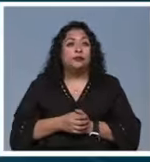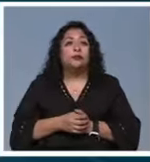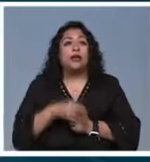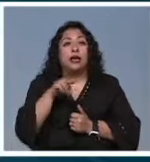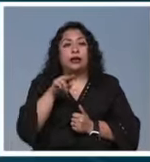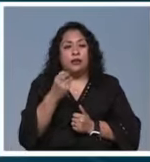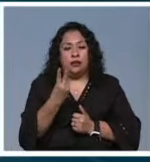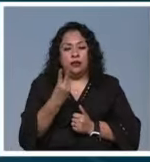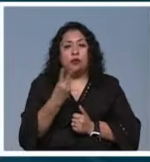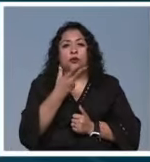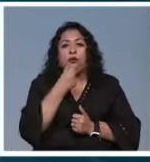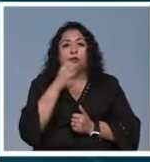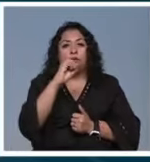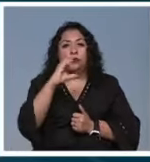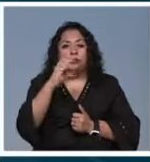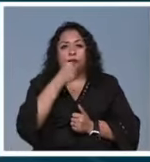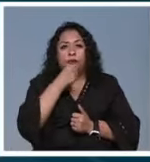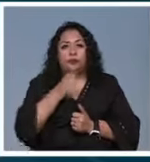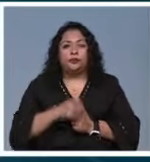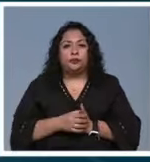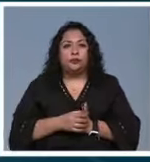Noticias 22, Óscar Cortés.